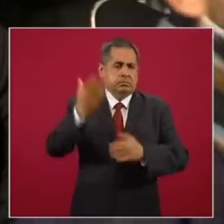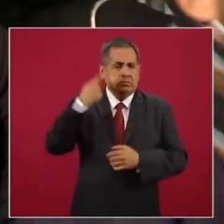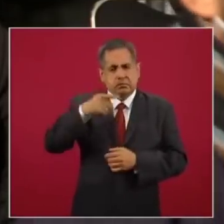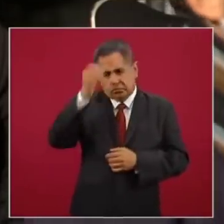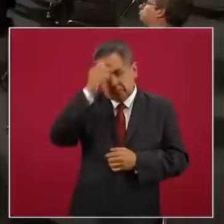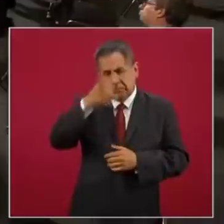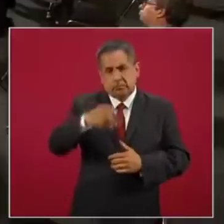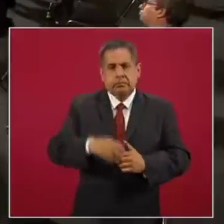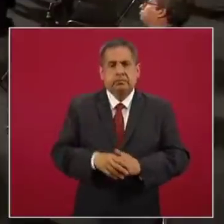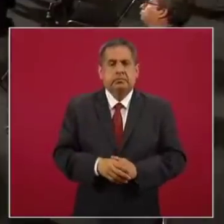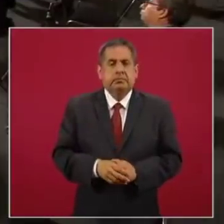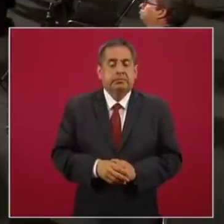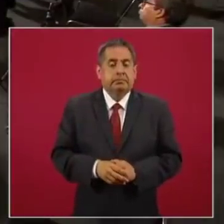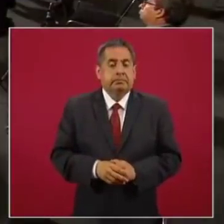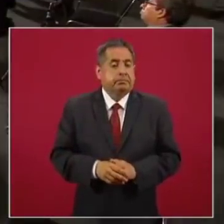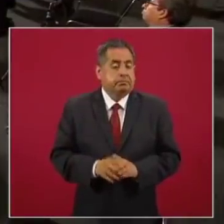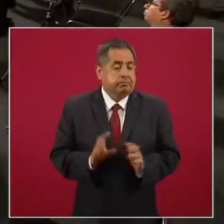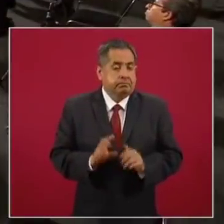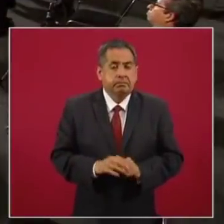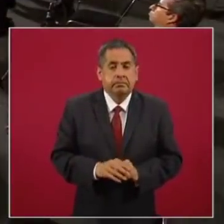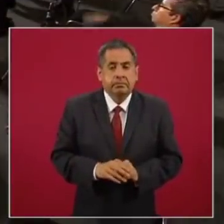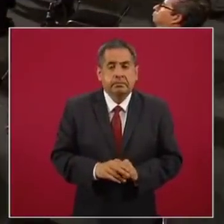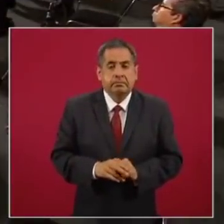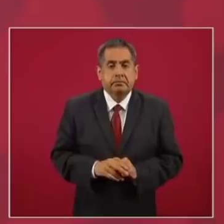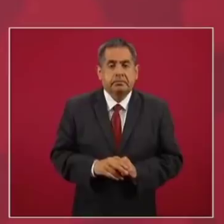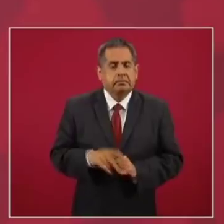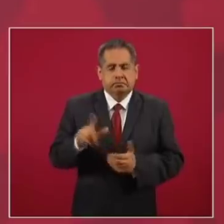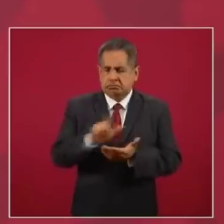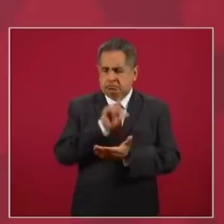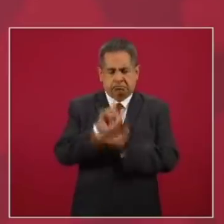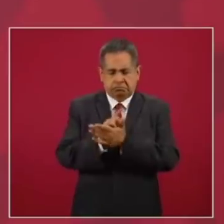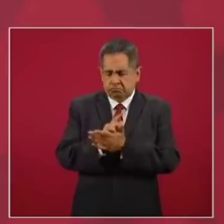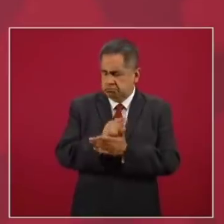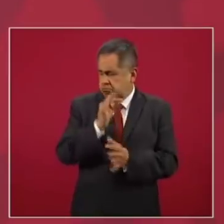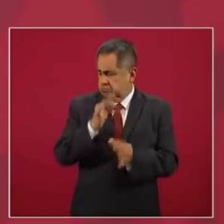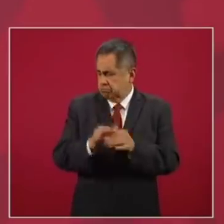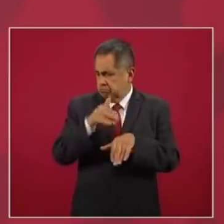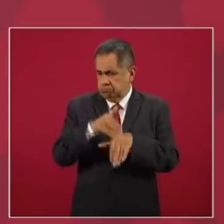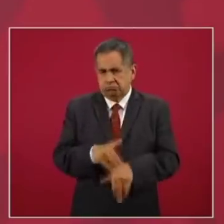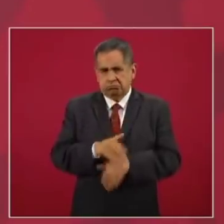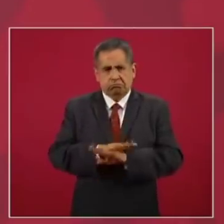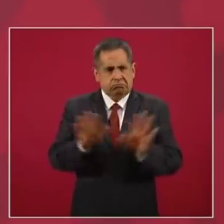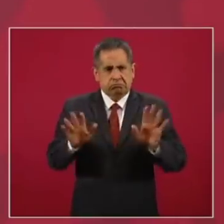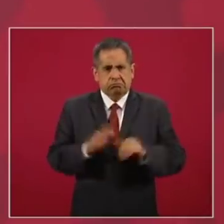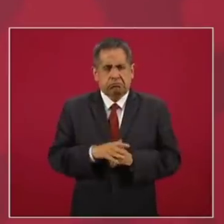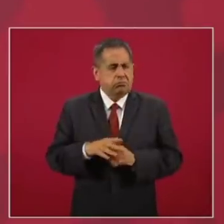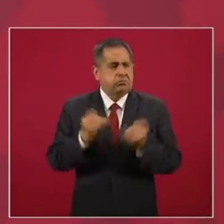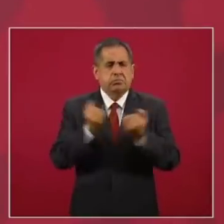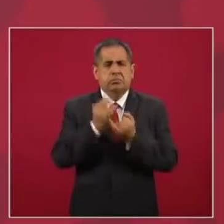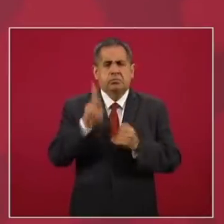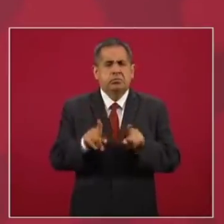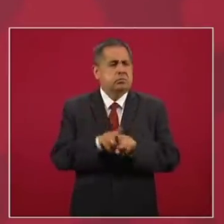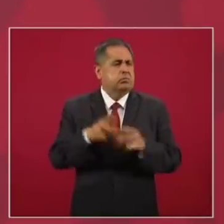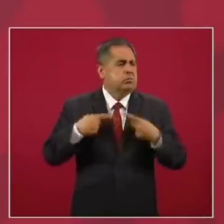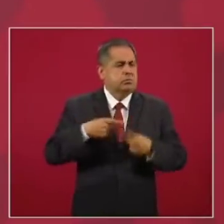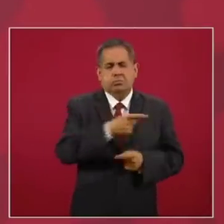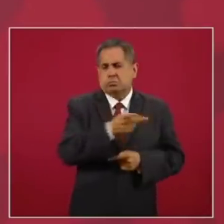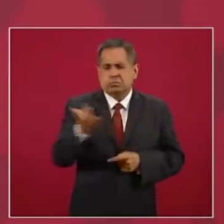¿Cómo ve usted? Pues que se aplique la ley. Como a cualquier